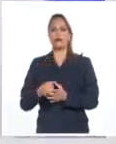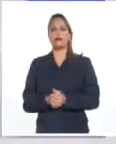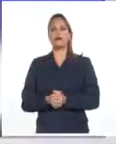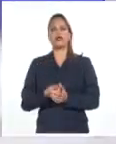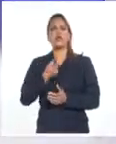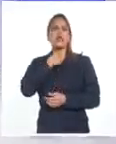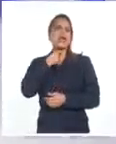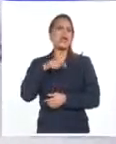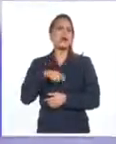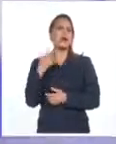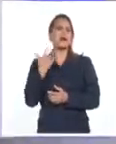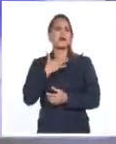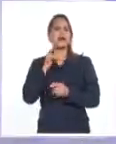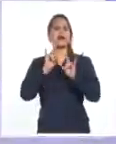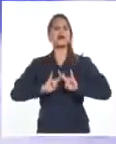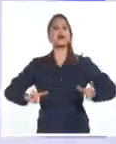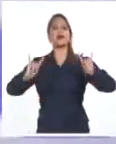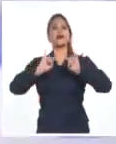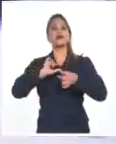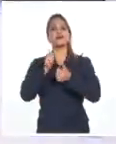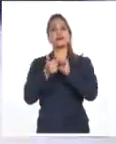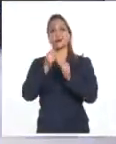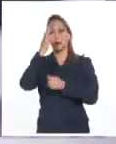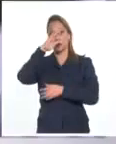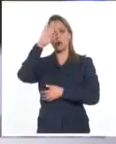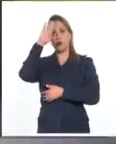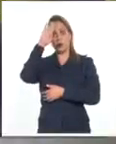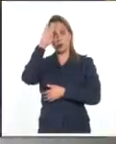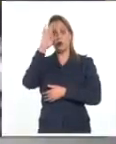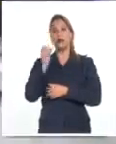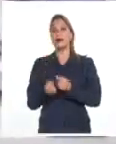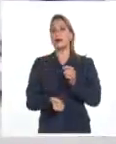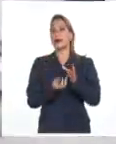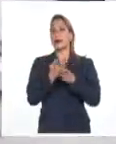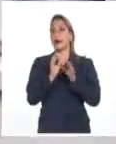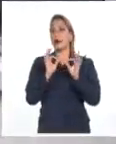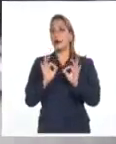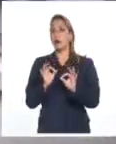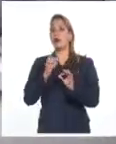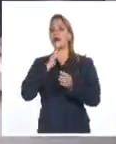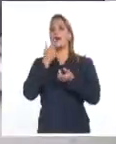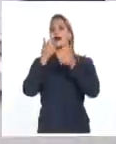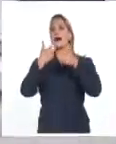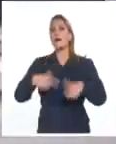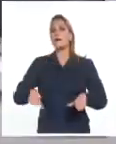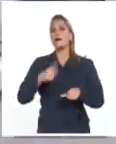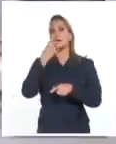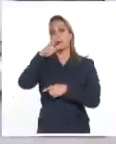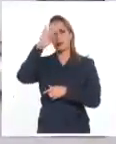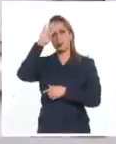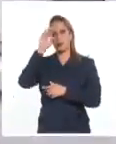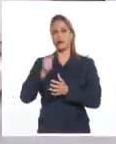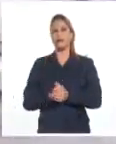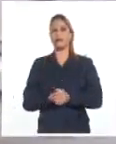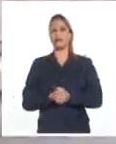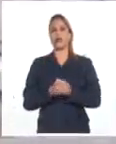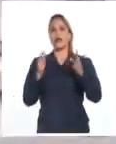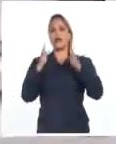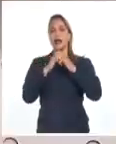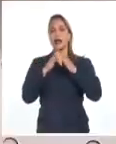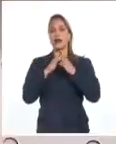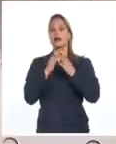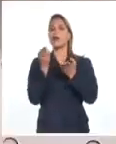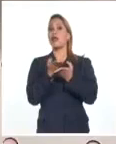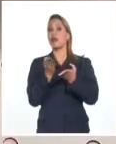de ello es la Universidad del Deporte Cubano, formadora por excelencia de los campeones de nuestro país. La Casa de Altos